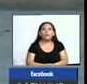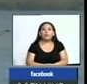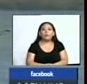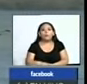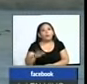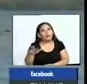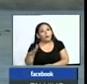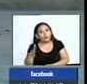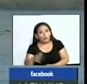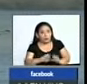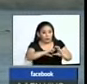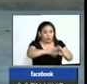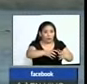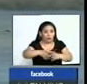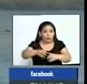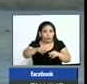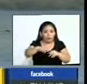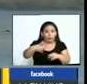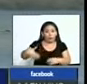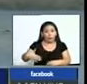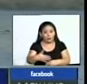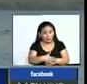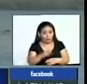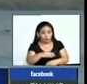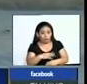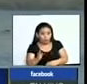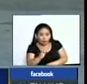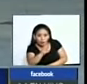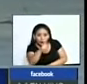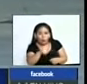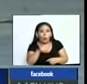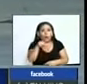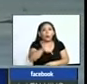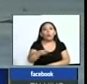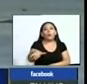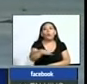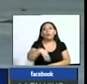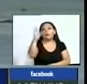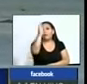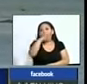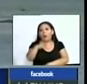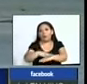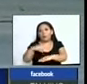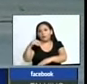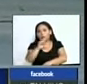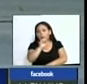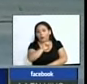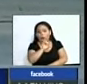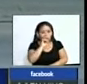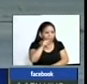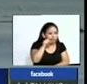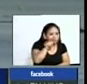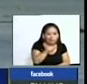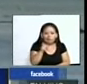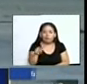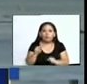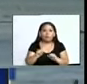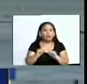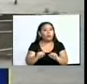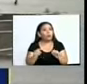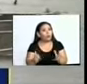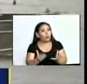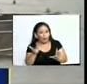Alrededor de un tercio de las 270 ballenas piloto varadas en el sur de Australia han muerto, apuntan los rescatistas australianos al señalar que el complicado